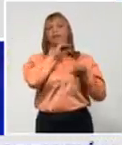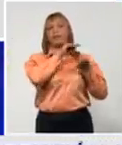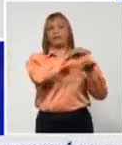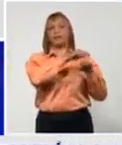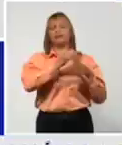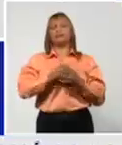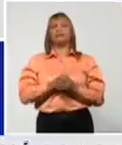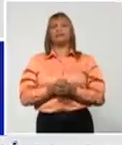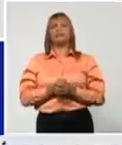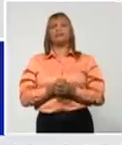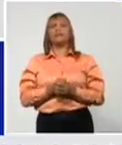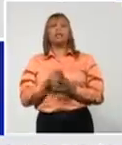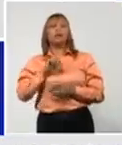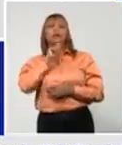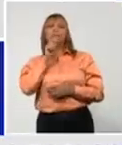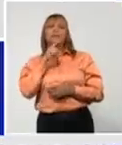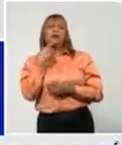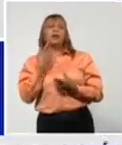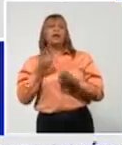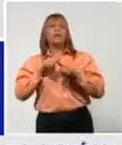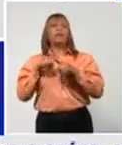ustedes dirán, bueno, ¿y por qué cogen